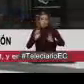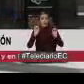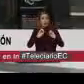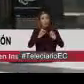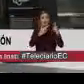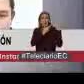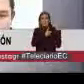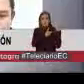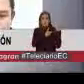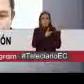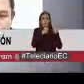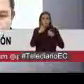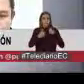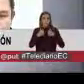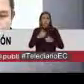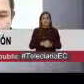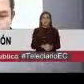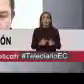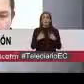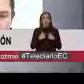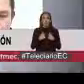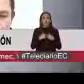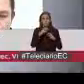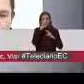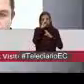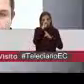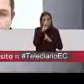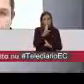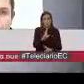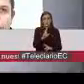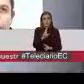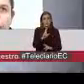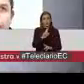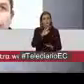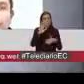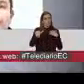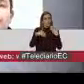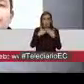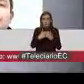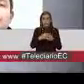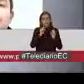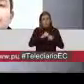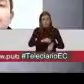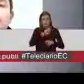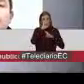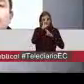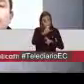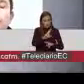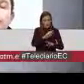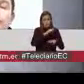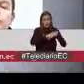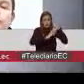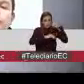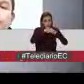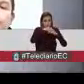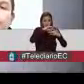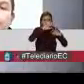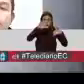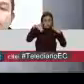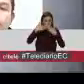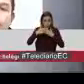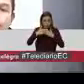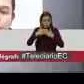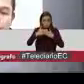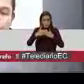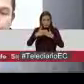responsabilidad del delito. Siempre voy a respetar la presunción de inocencia de todos. Va a sonar contradictorio lo que voy a decir, pero inclusive de los que yo